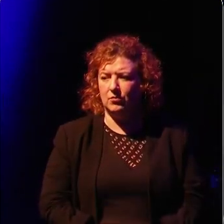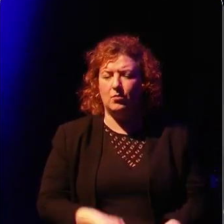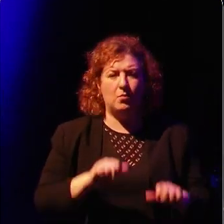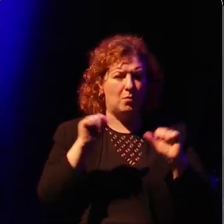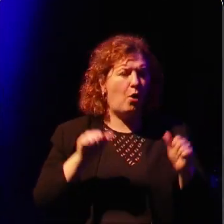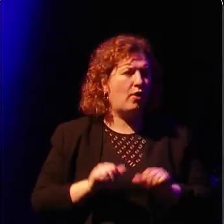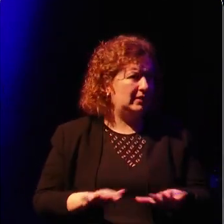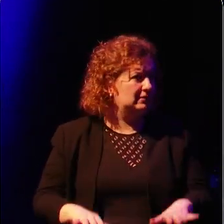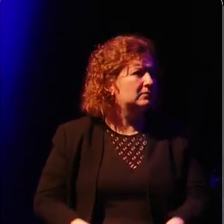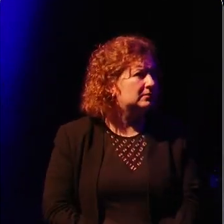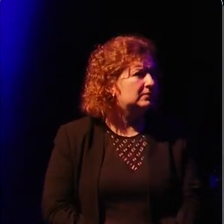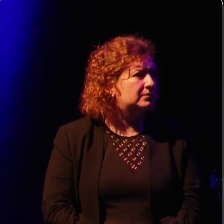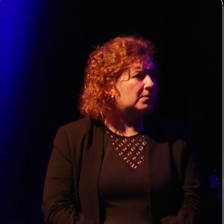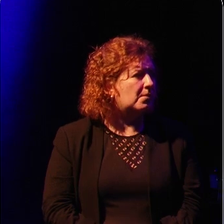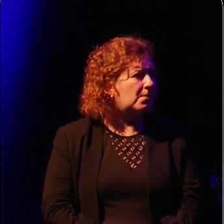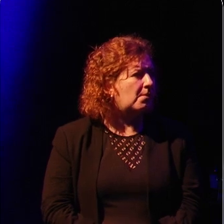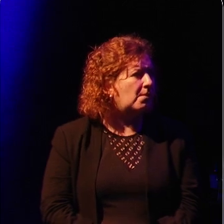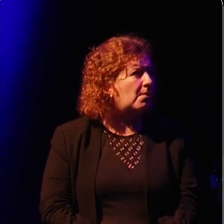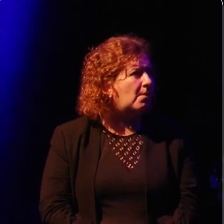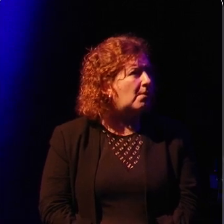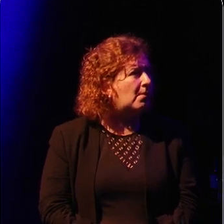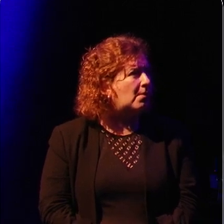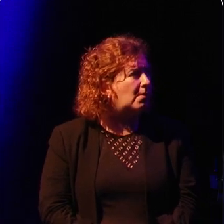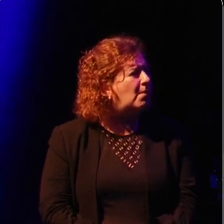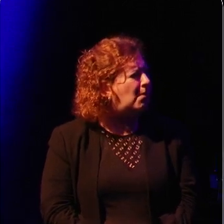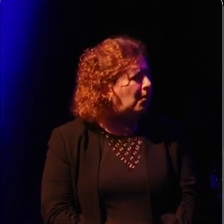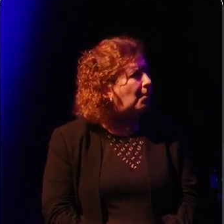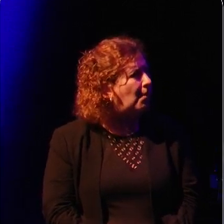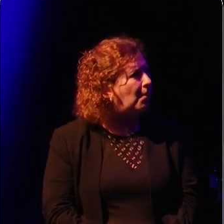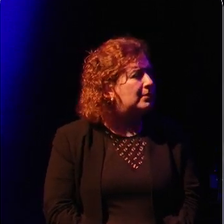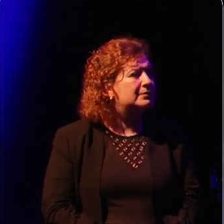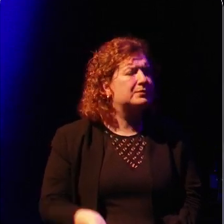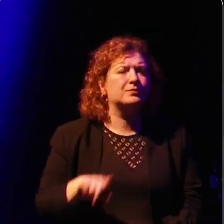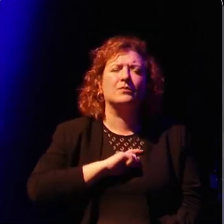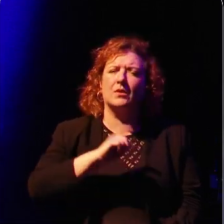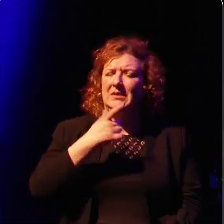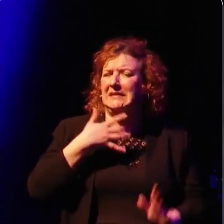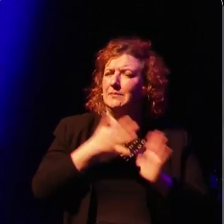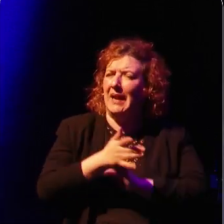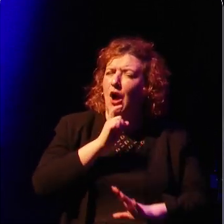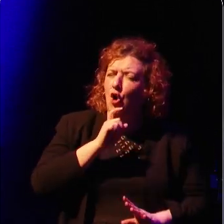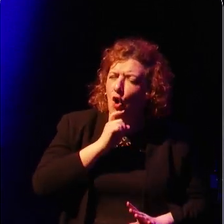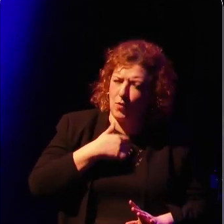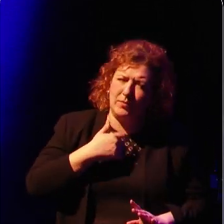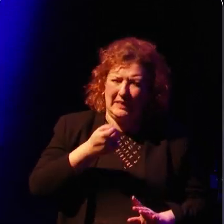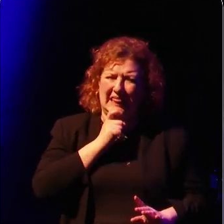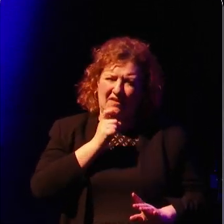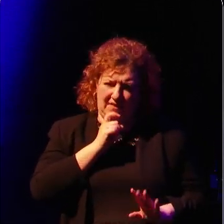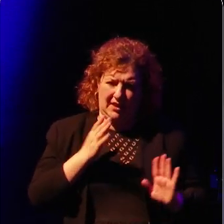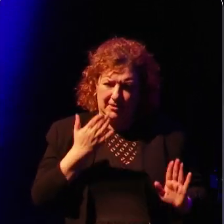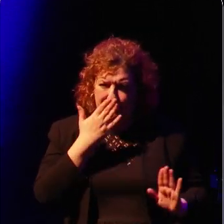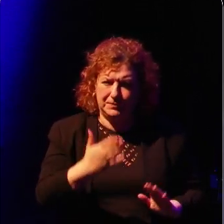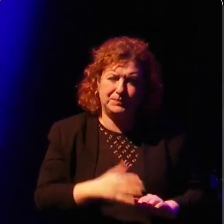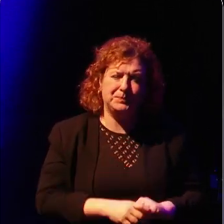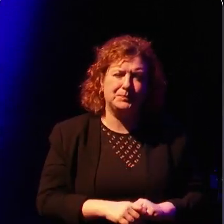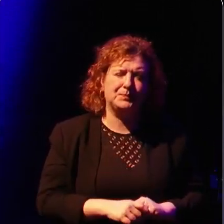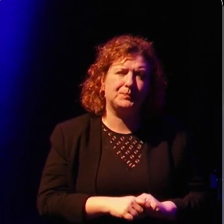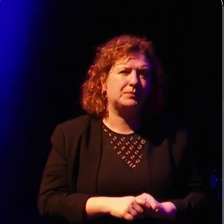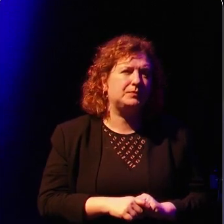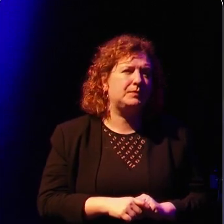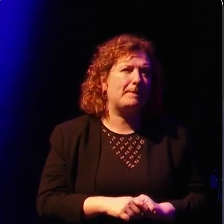Pero es bastante complejo explicar cómo funciona un modelo de difusión.